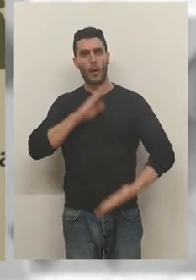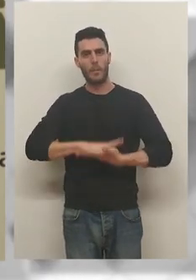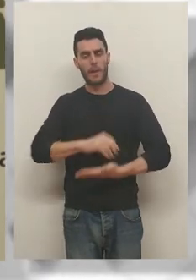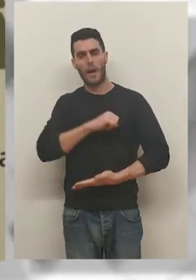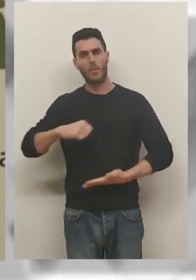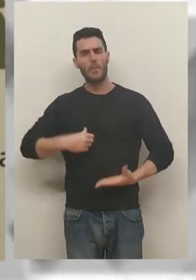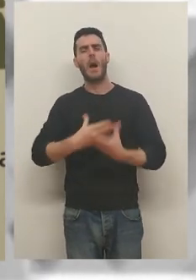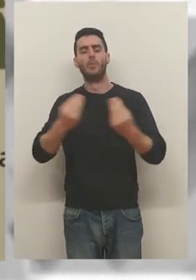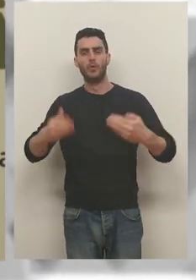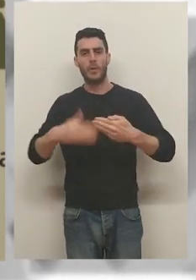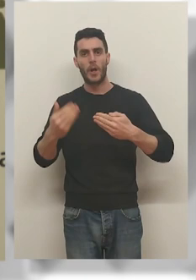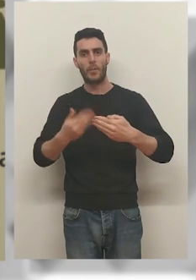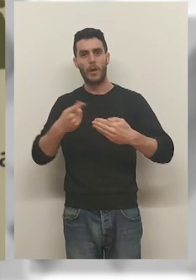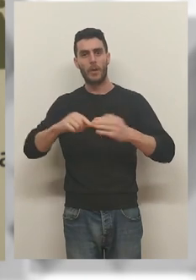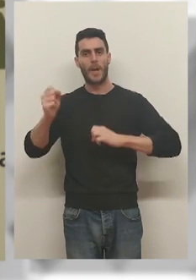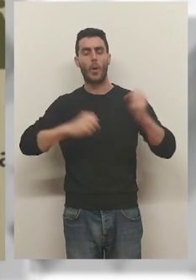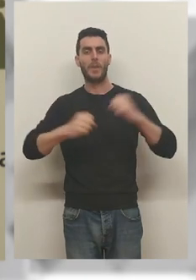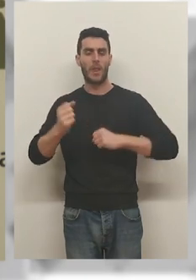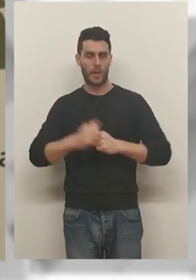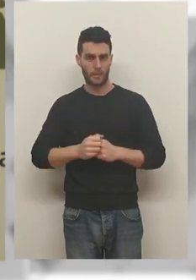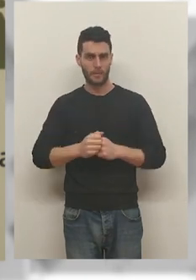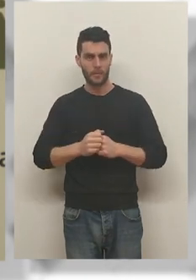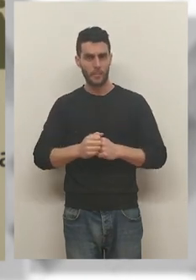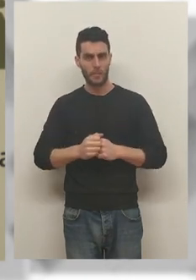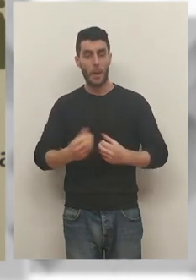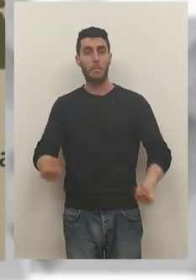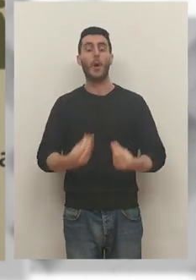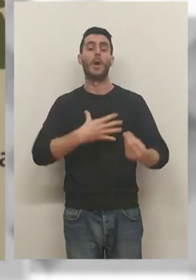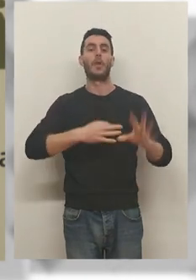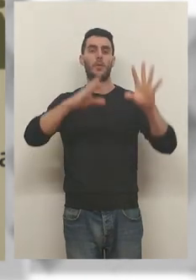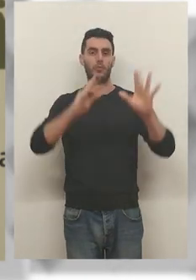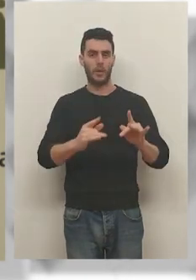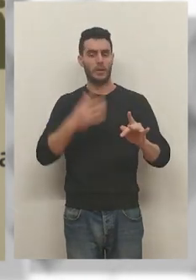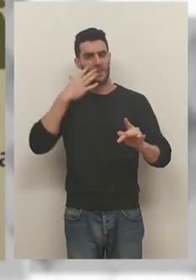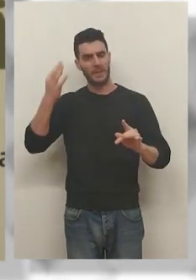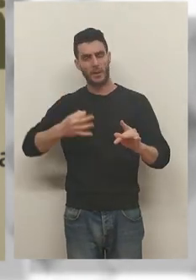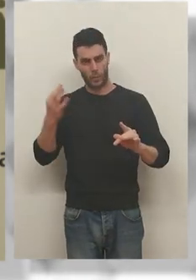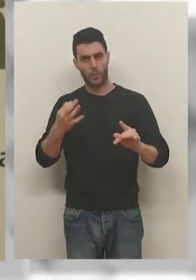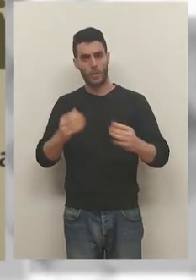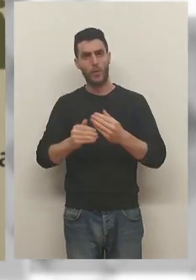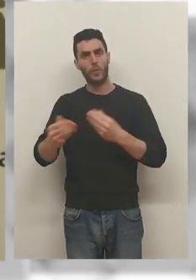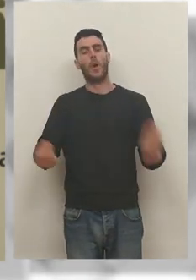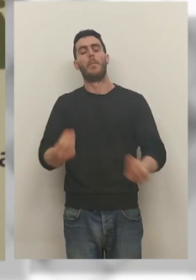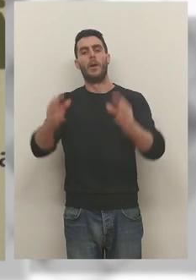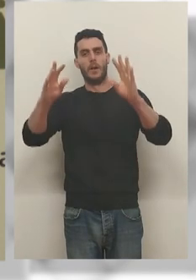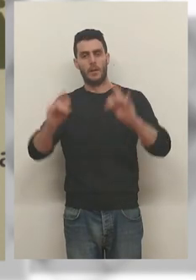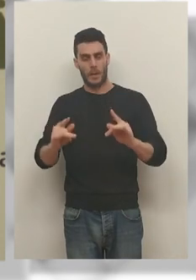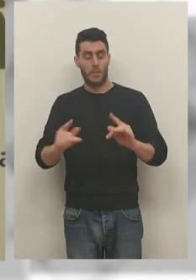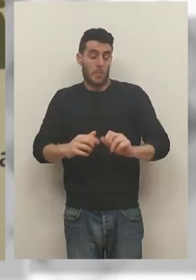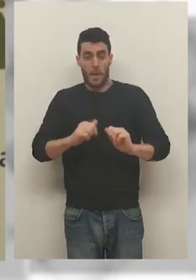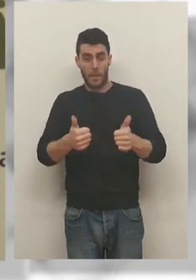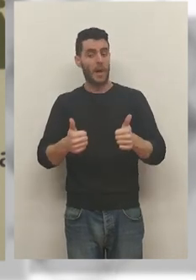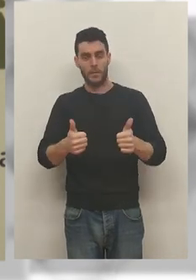gran capacidad de innovación y de competencia que la podemos mejorar y que seguramente lo vamos a hacer